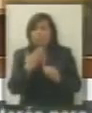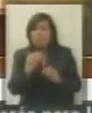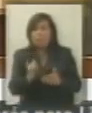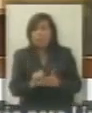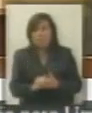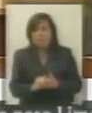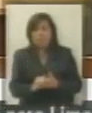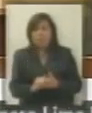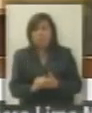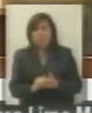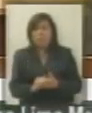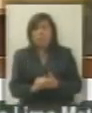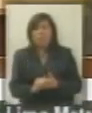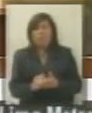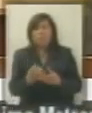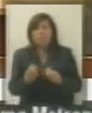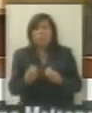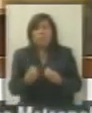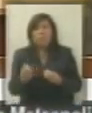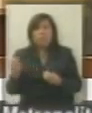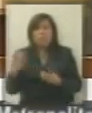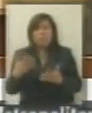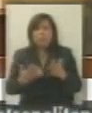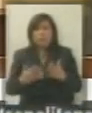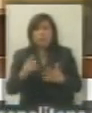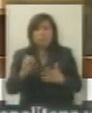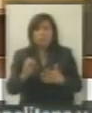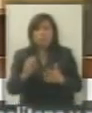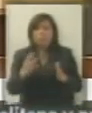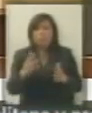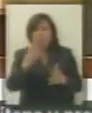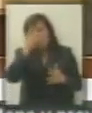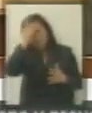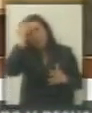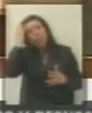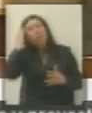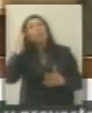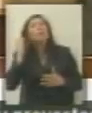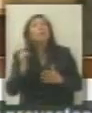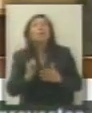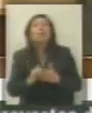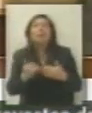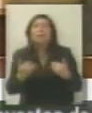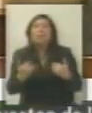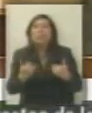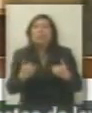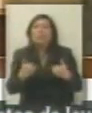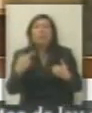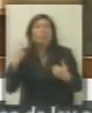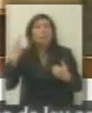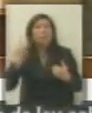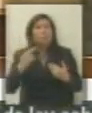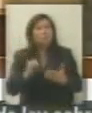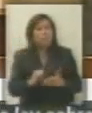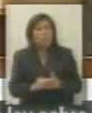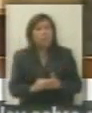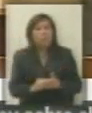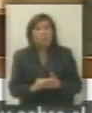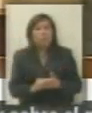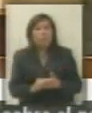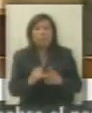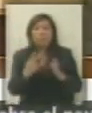capacidad lectora de los alumnos del segundo grado de 15.9 a 28.7 y la de razonamiento matemático